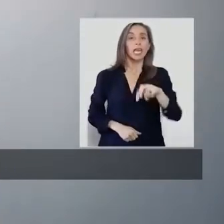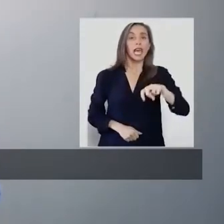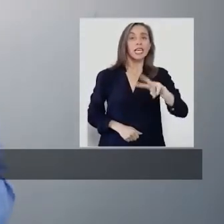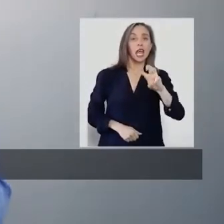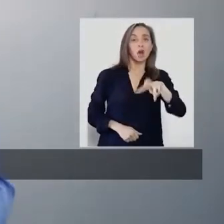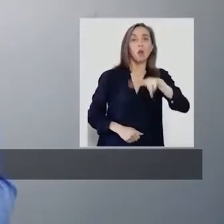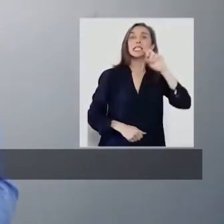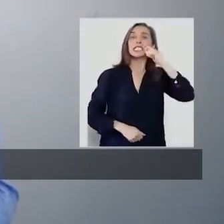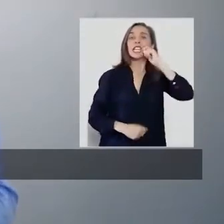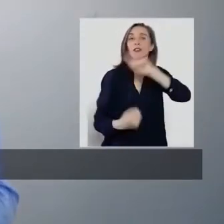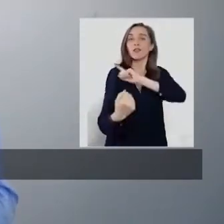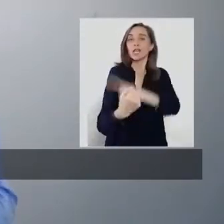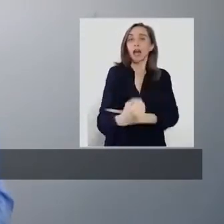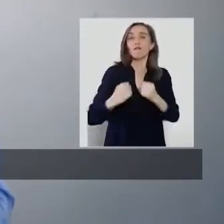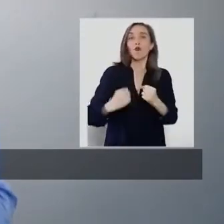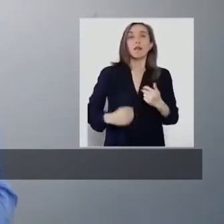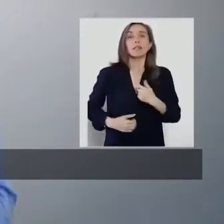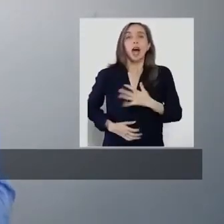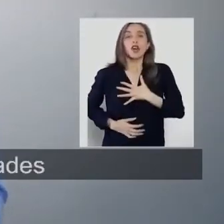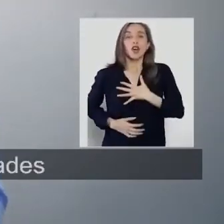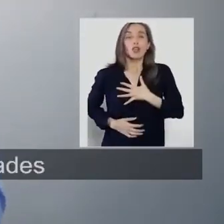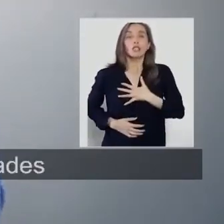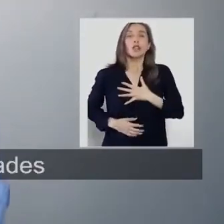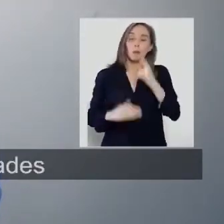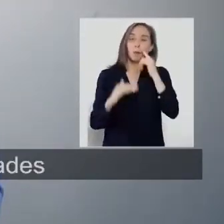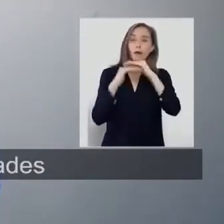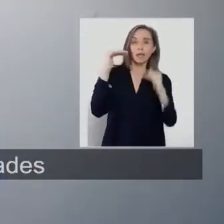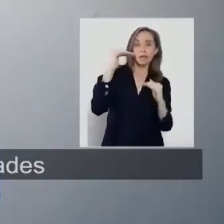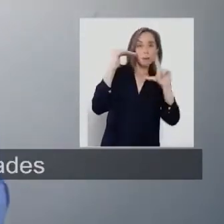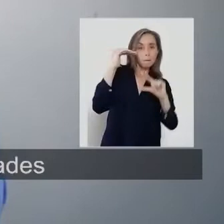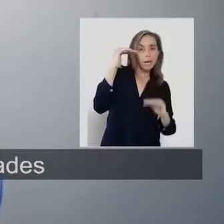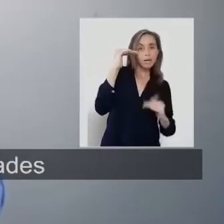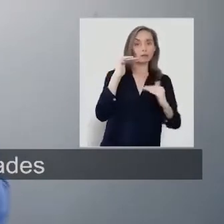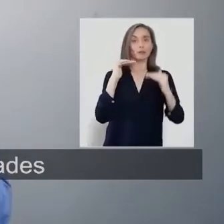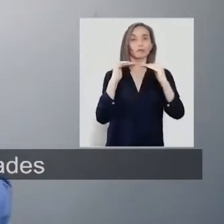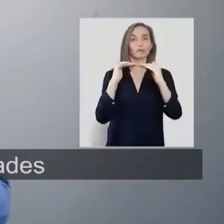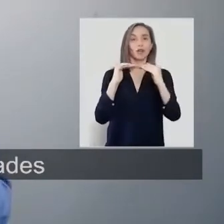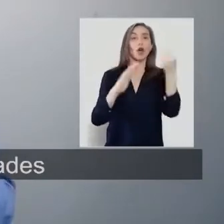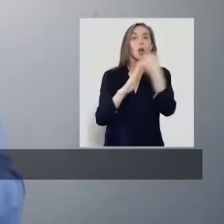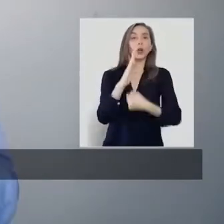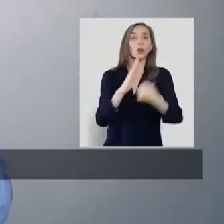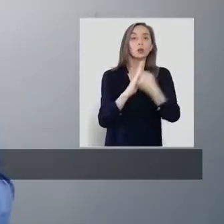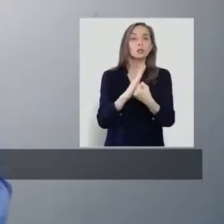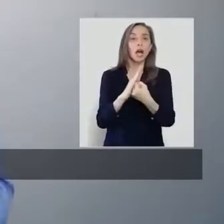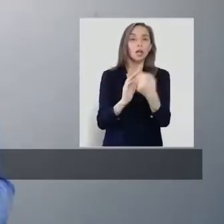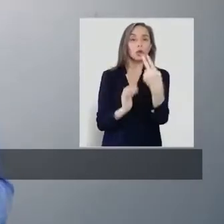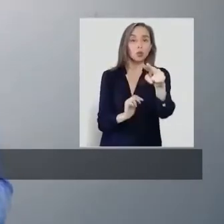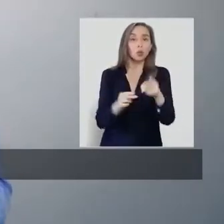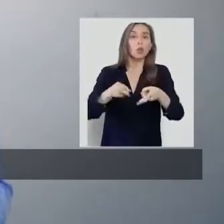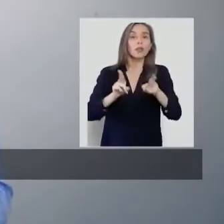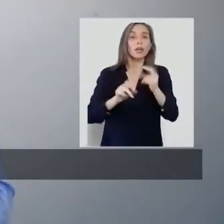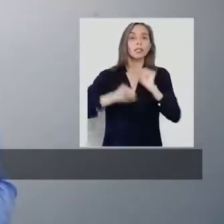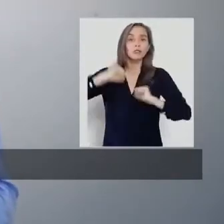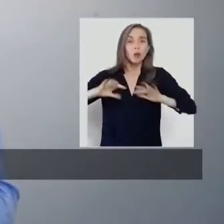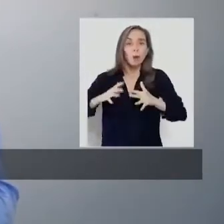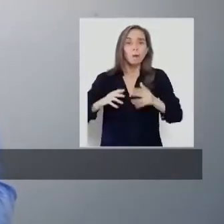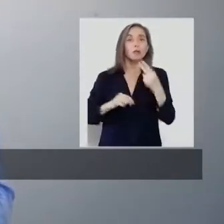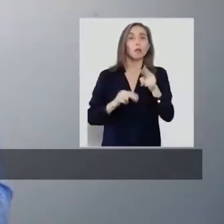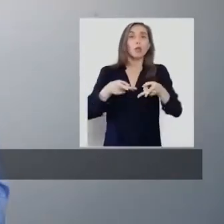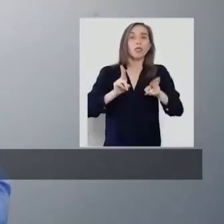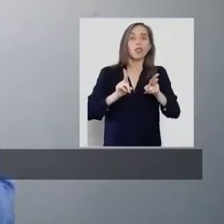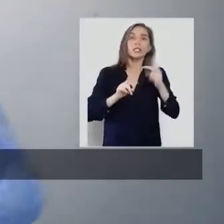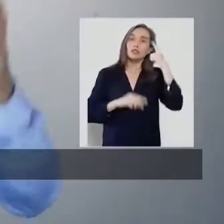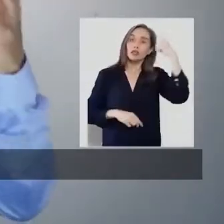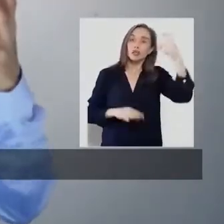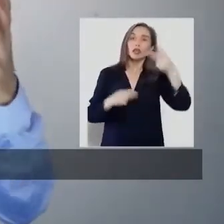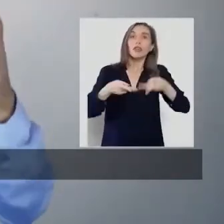Piuqui y Nehuen, fuerza y corazón, para reducir las brechas y desigualdades y luchar por tu derecho a